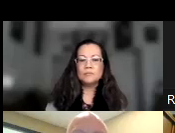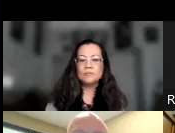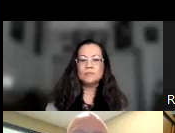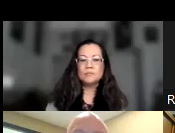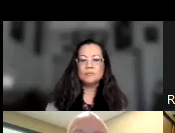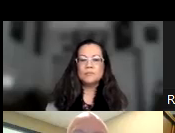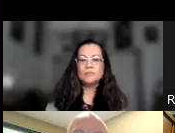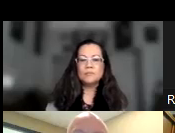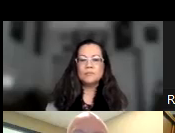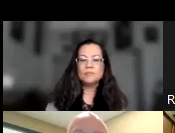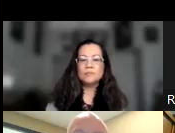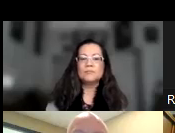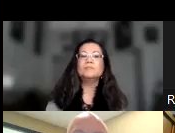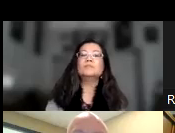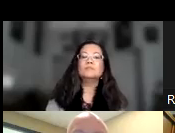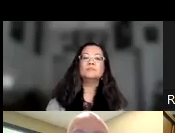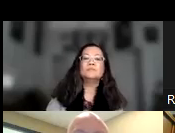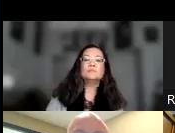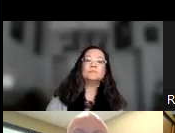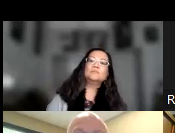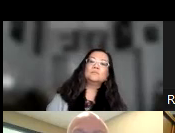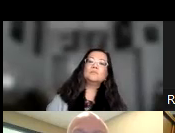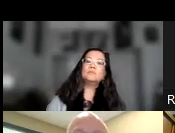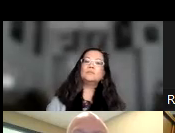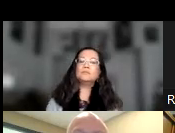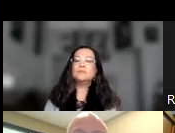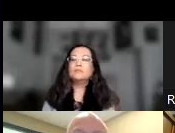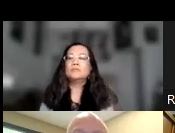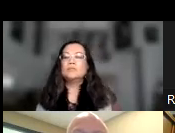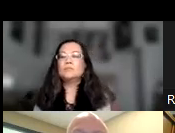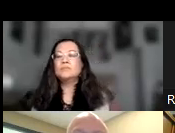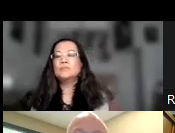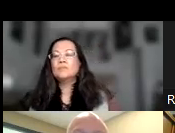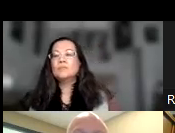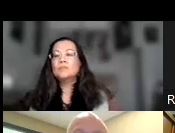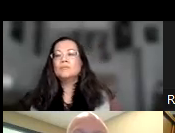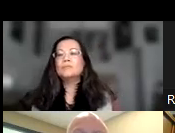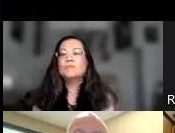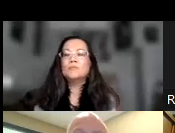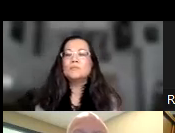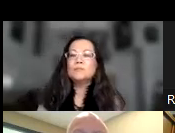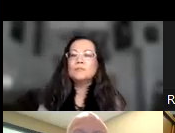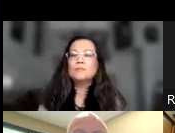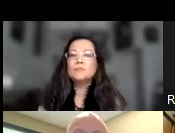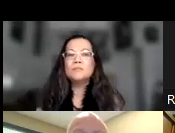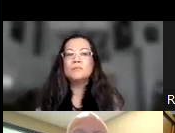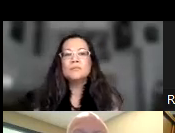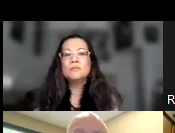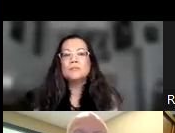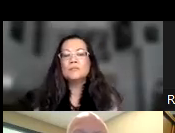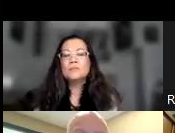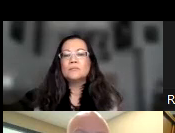guardián y cuando separamos los números y la cantidad de